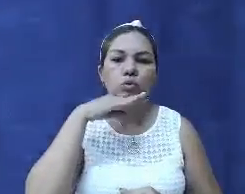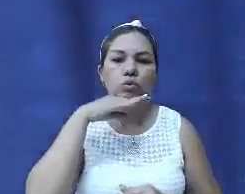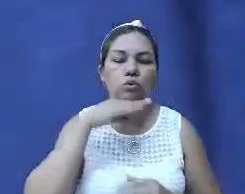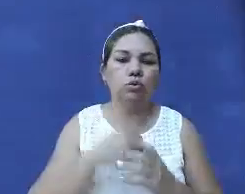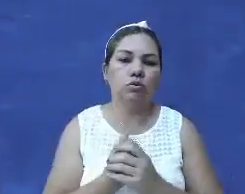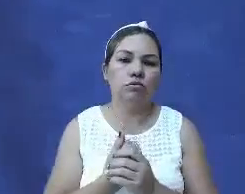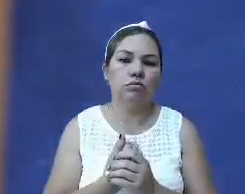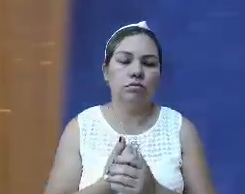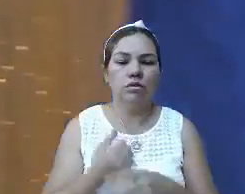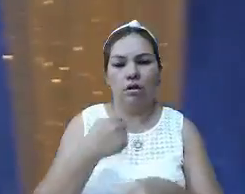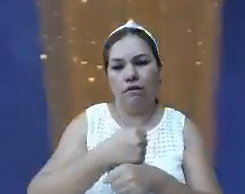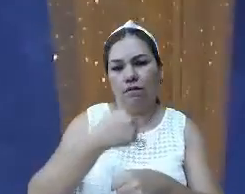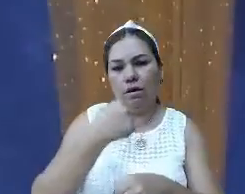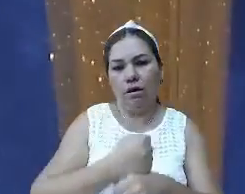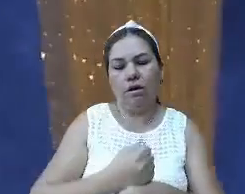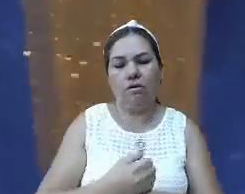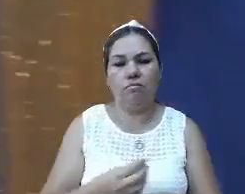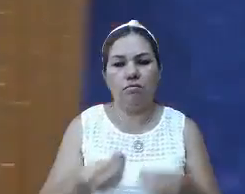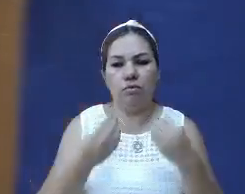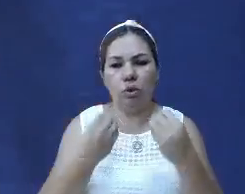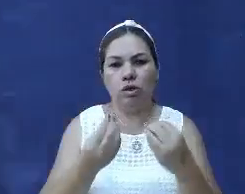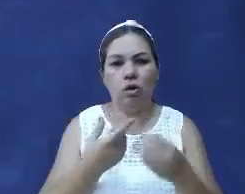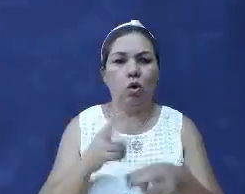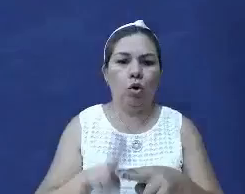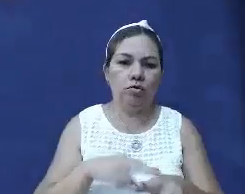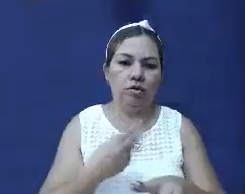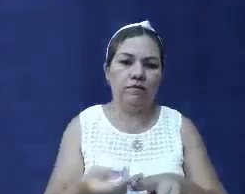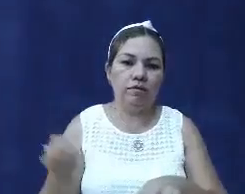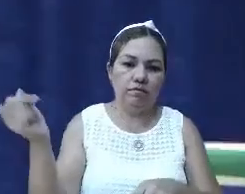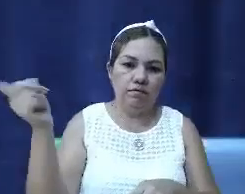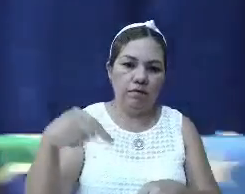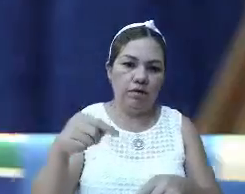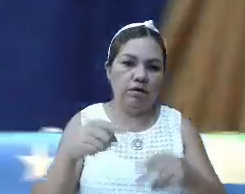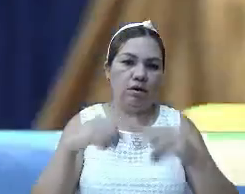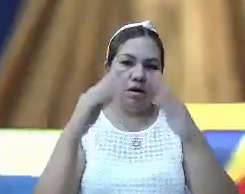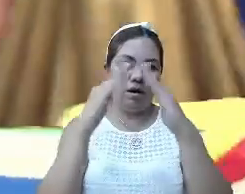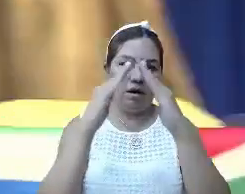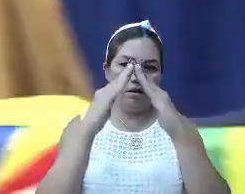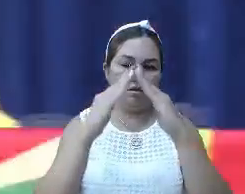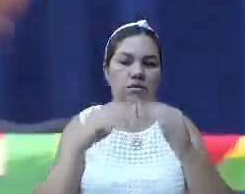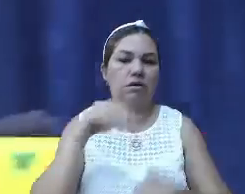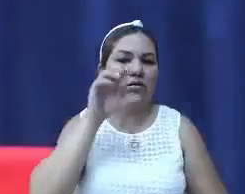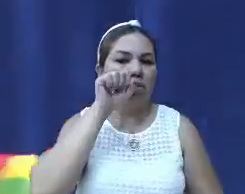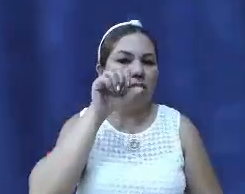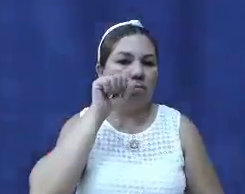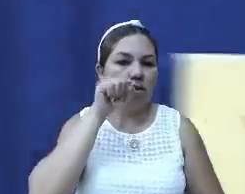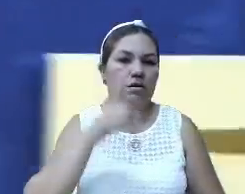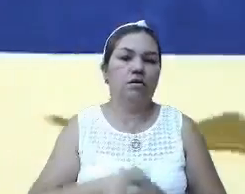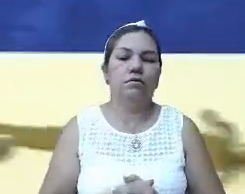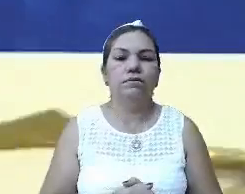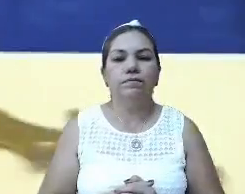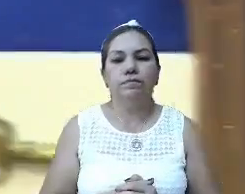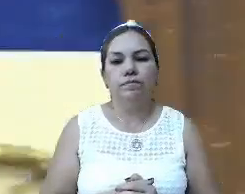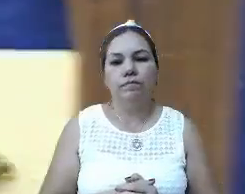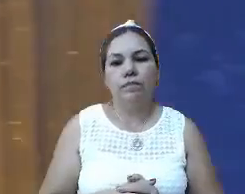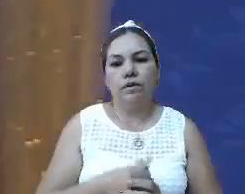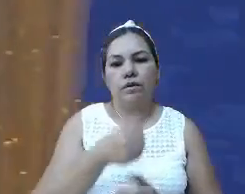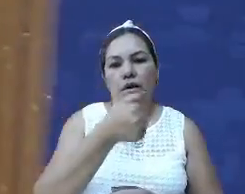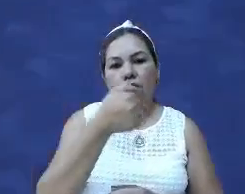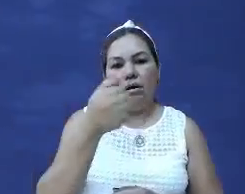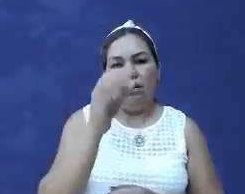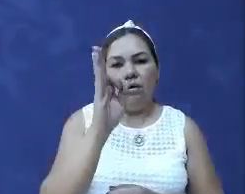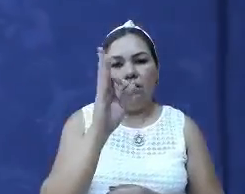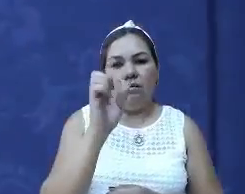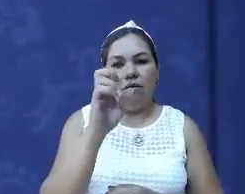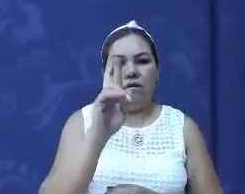¿Por qué no regreso en la casa de mi padre? Son patrones de conducta, diga conmigo, adherencias. Cosa